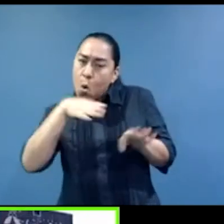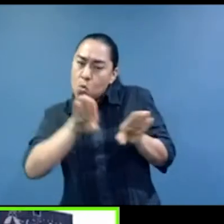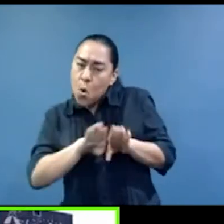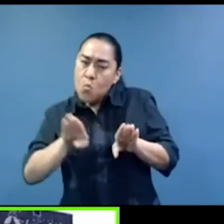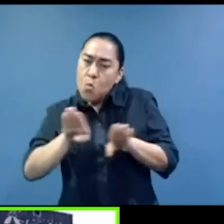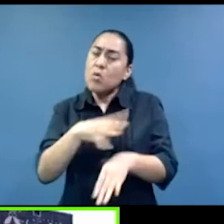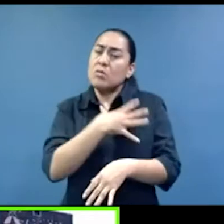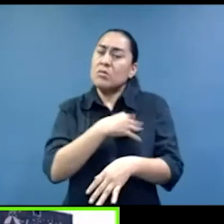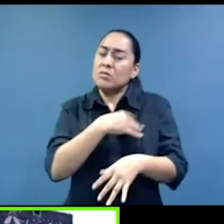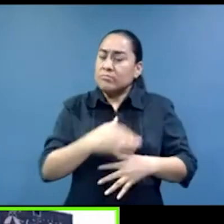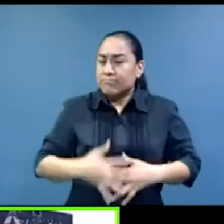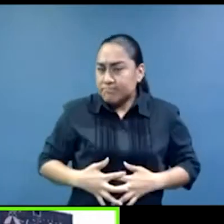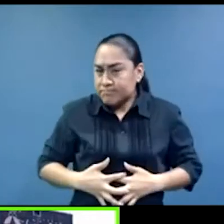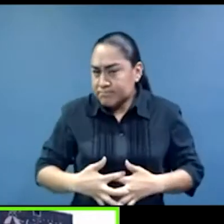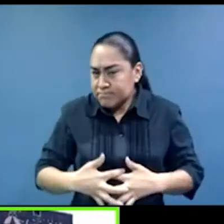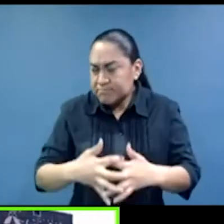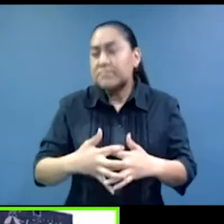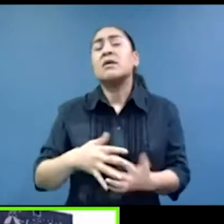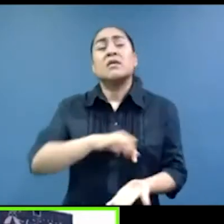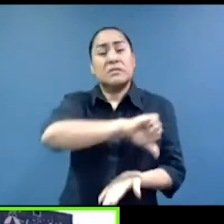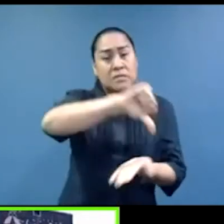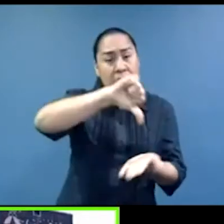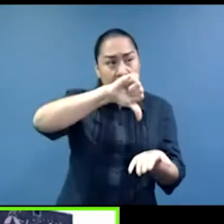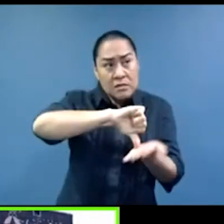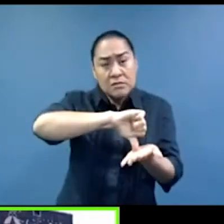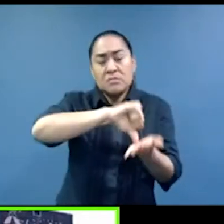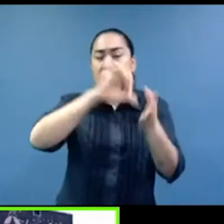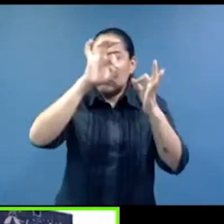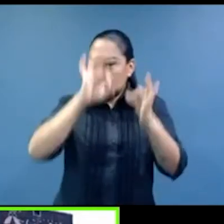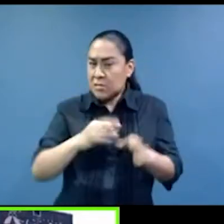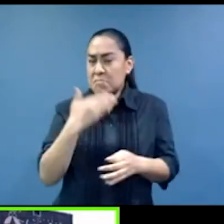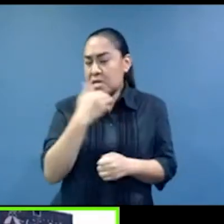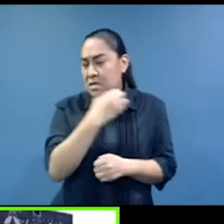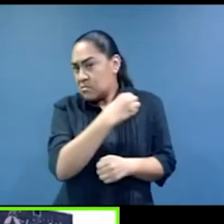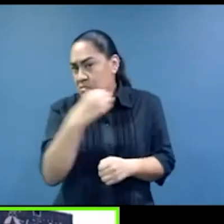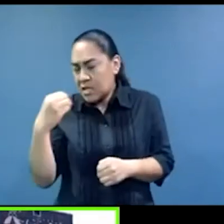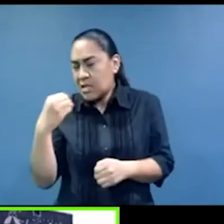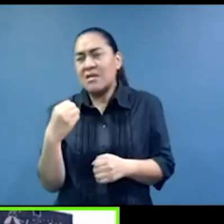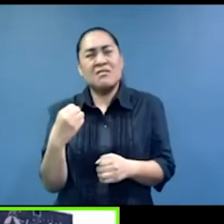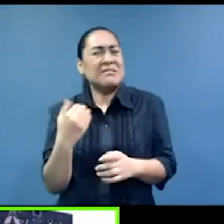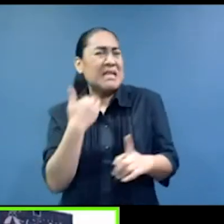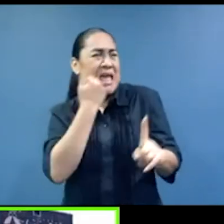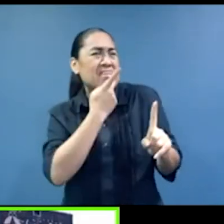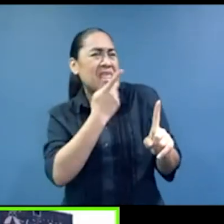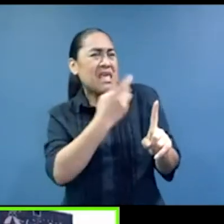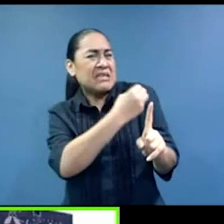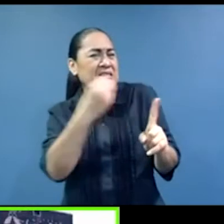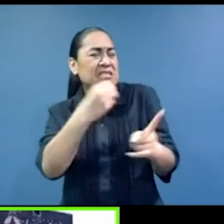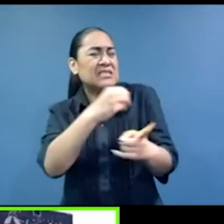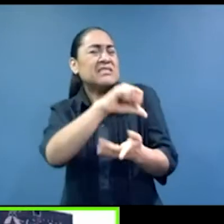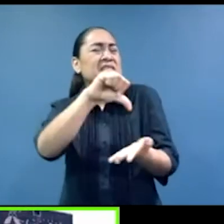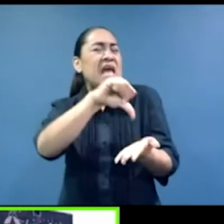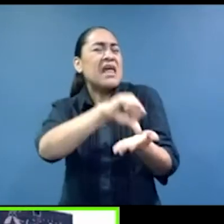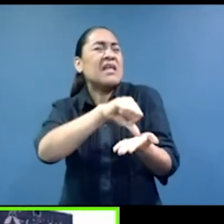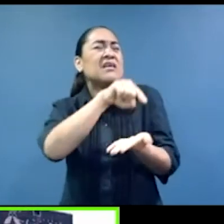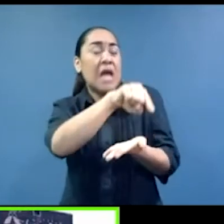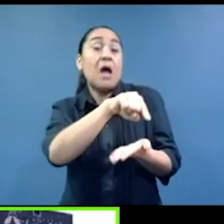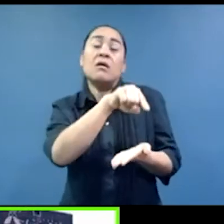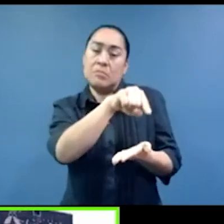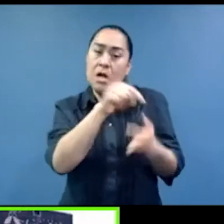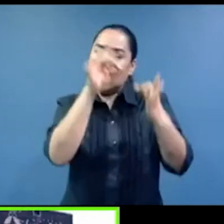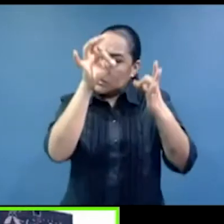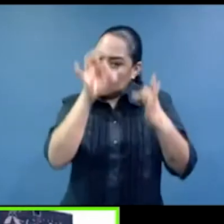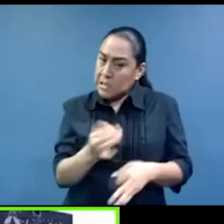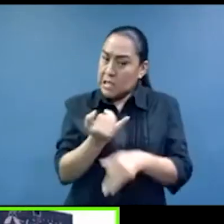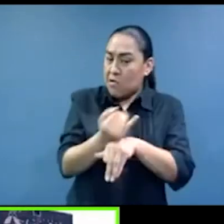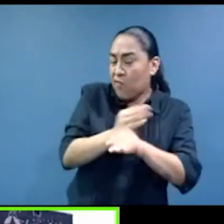con los estándares éticos necesarios. ¿Estándares éticos a qué me refiero? Centros que sí proporcionan información a